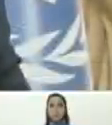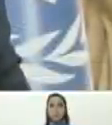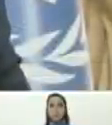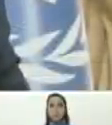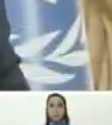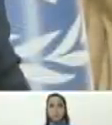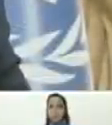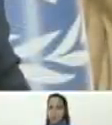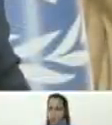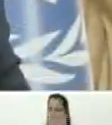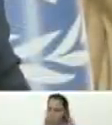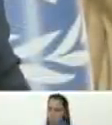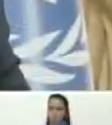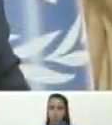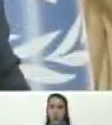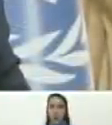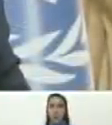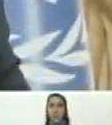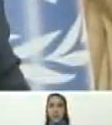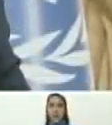de manera inmediata